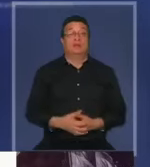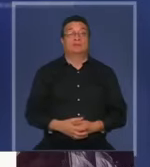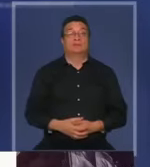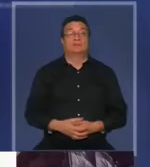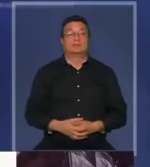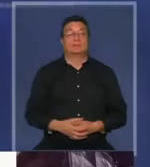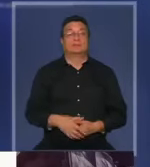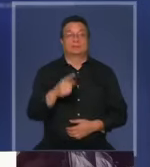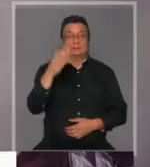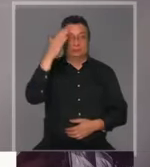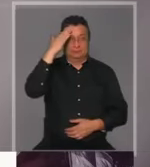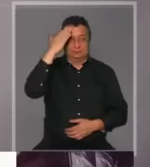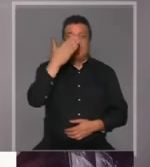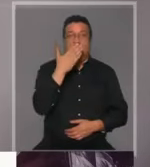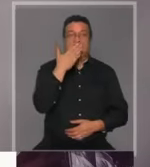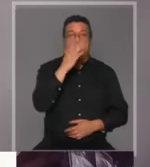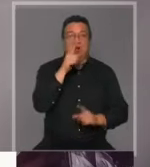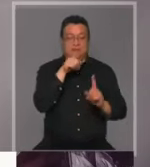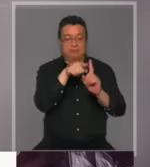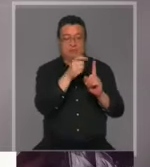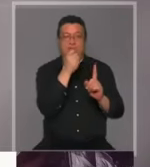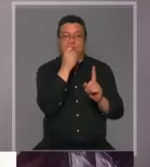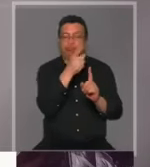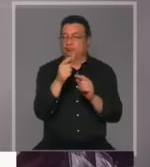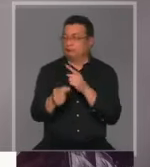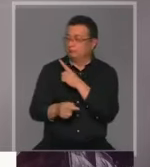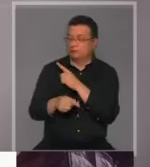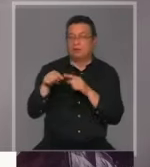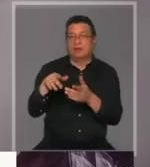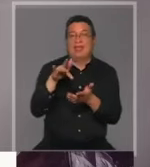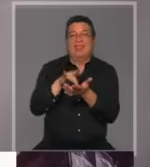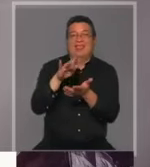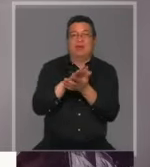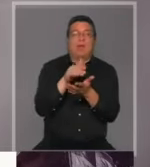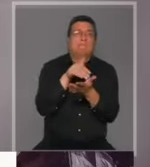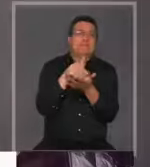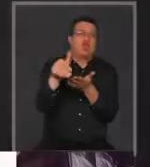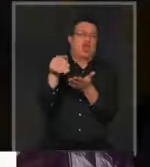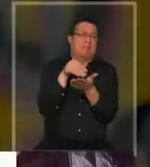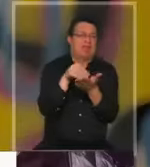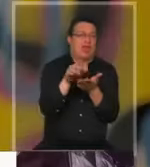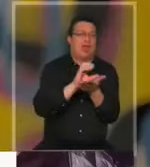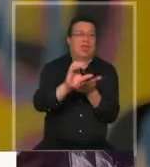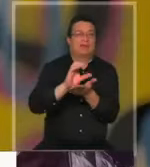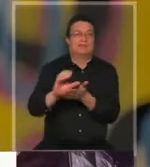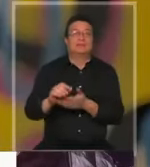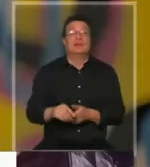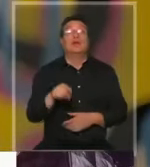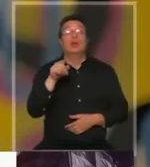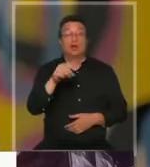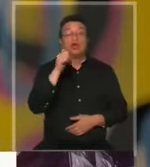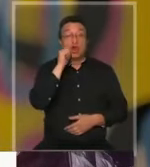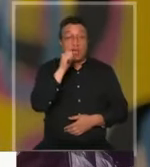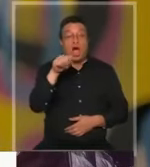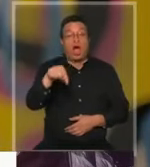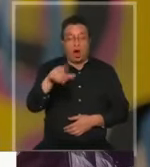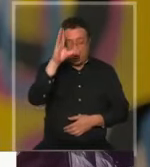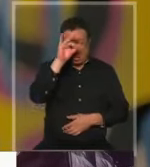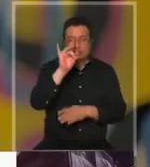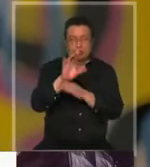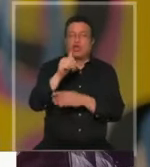Y una mente maestra acusada de un fraude que hoy adeuda millones y millones de pesos. Todos los días él me dice, hoy día la noche está la